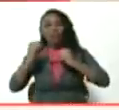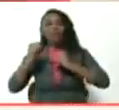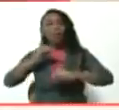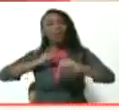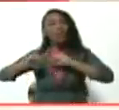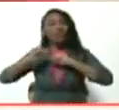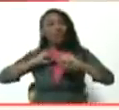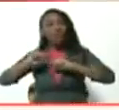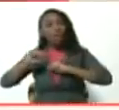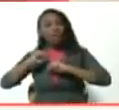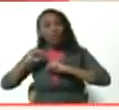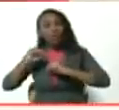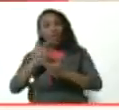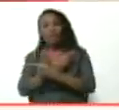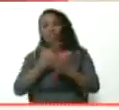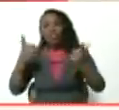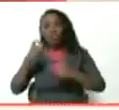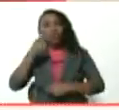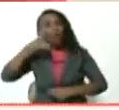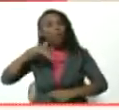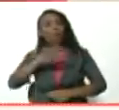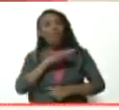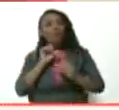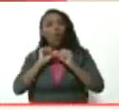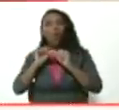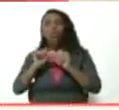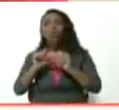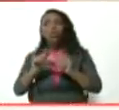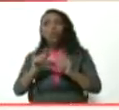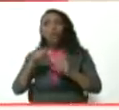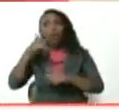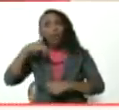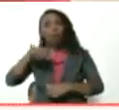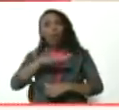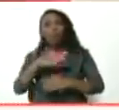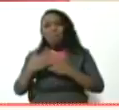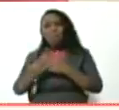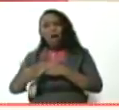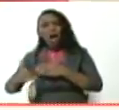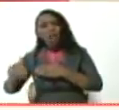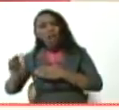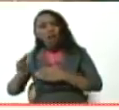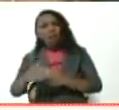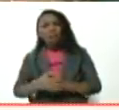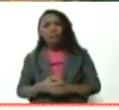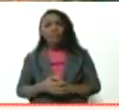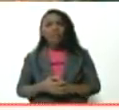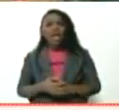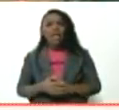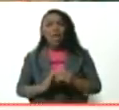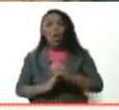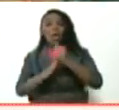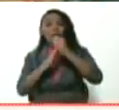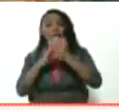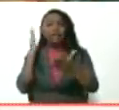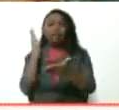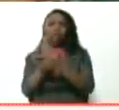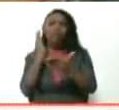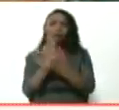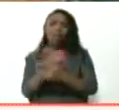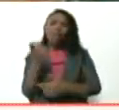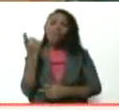movimiento de liberación de los pueblos, movimiento continental de liberación de los pueblos, más allá de los líderes que siempre hacen